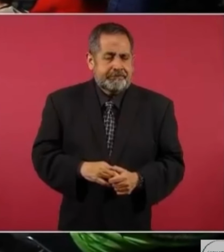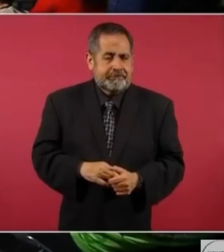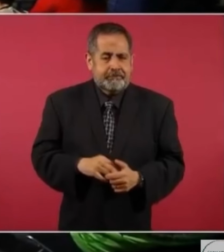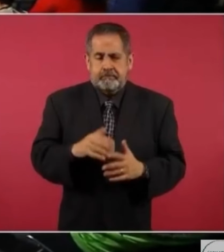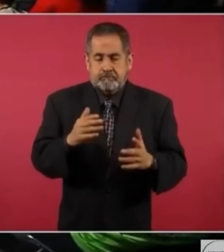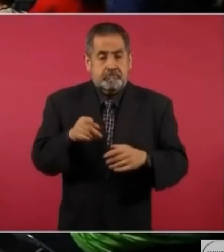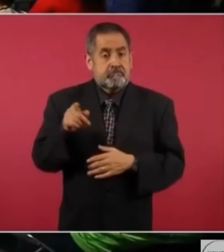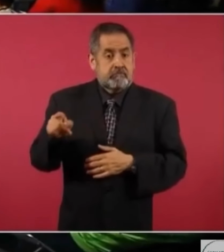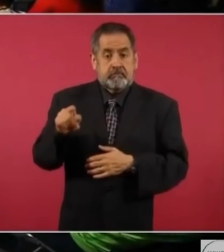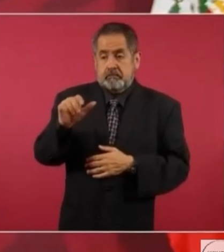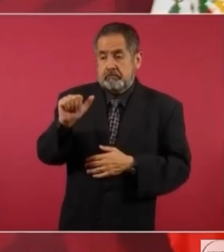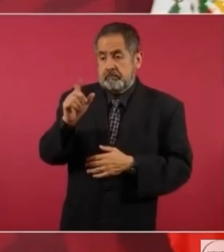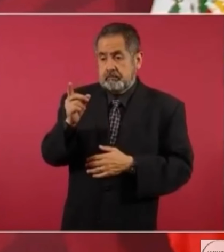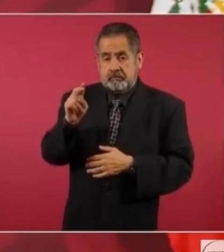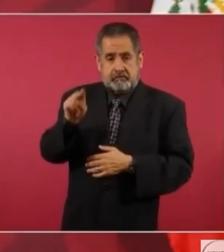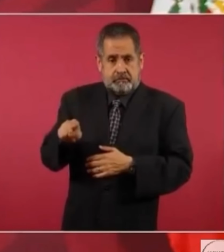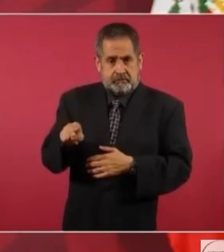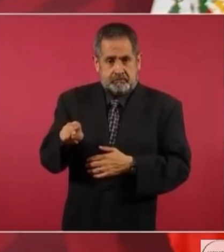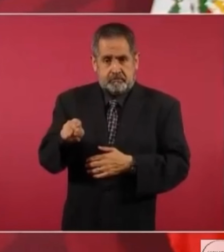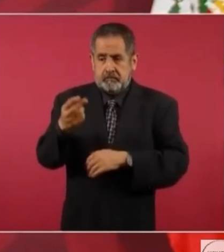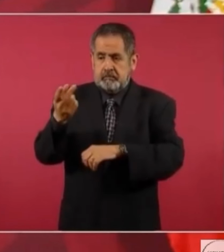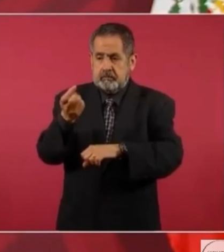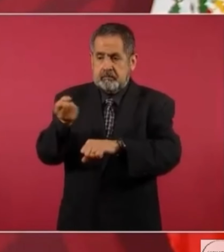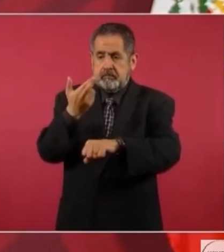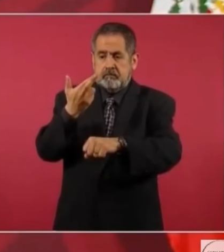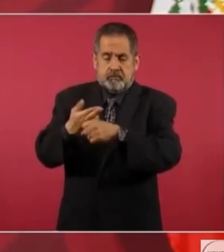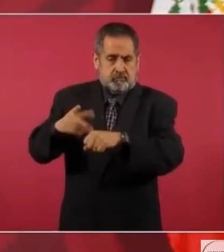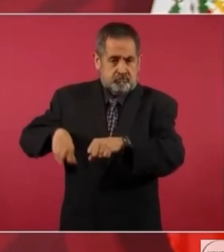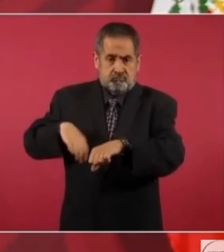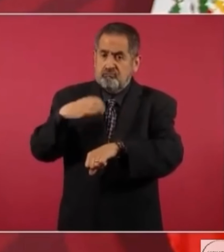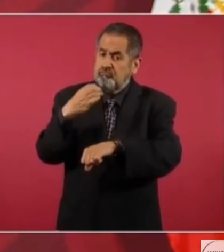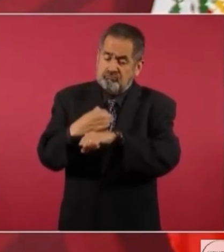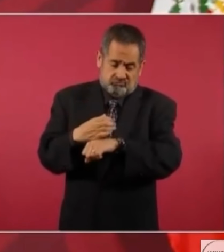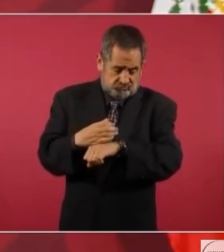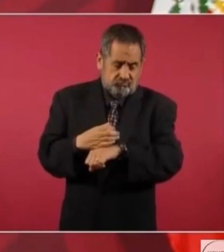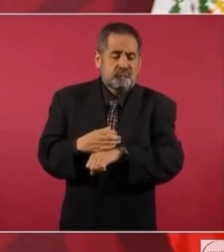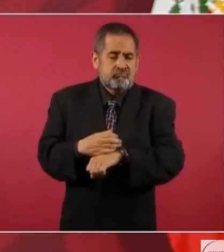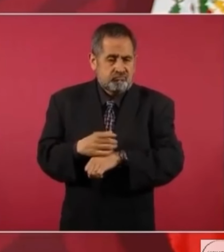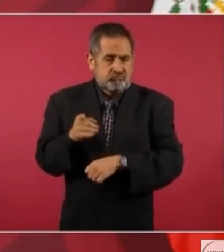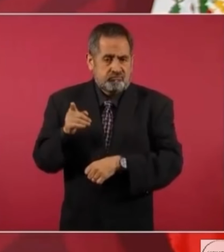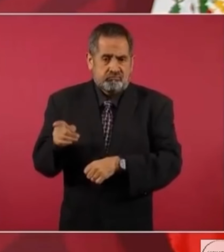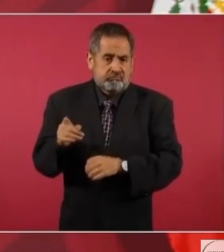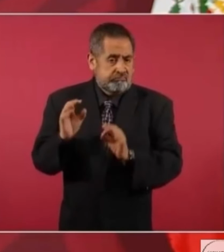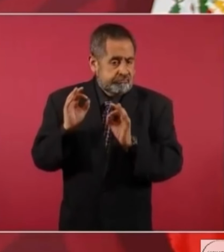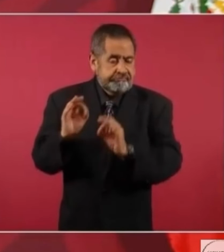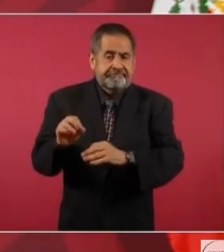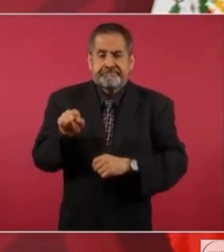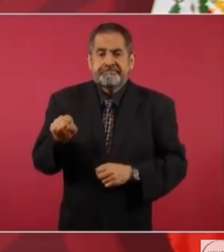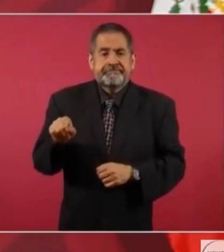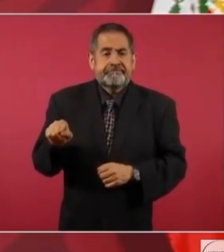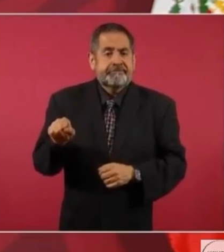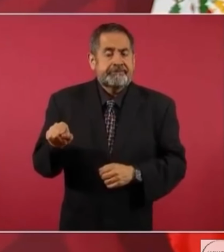Adán como secretario de gobernación pues